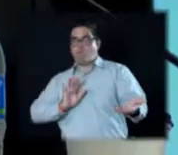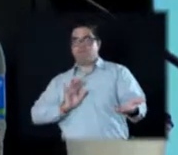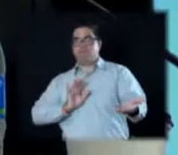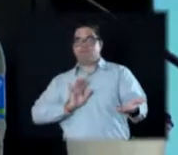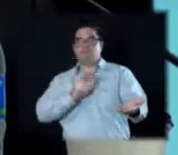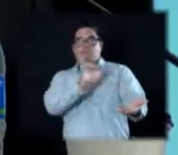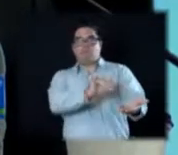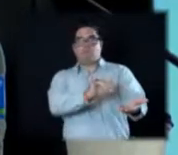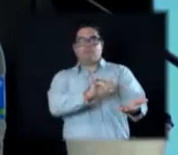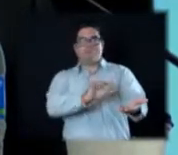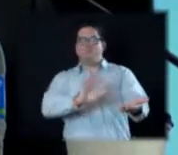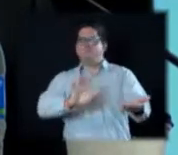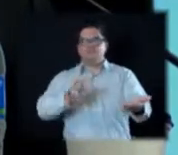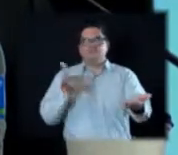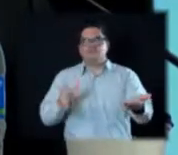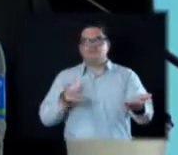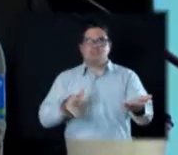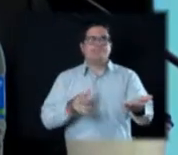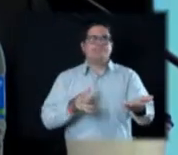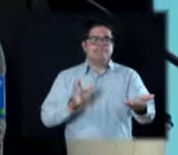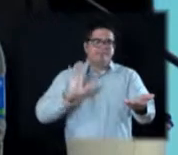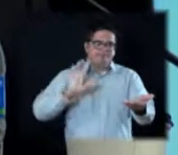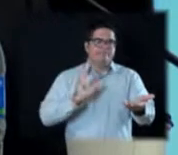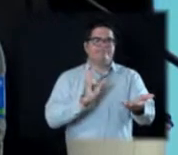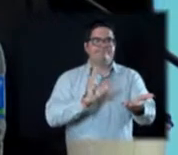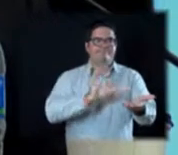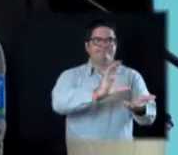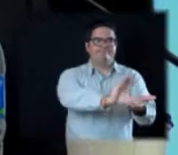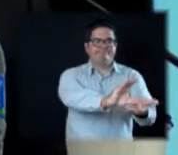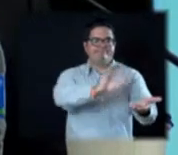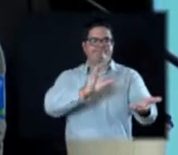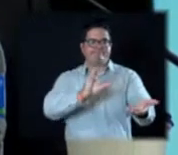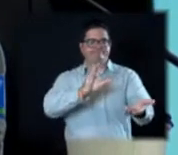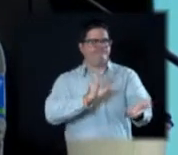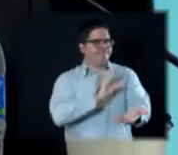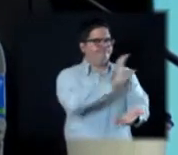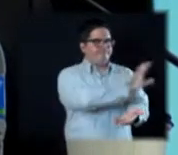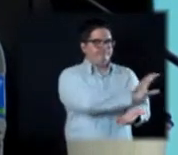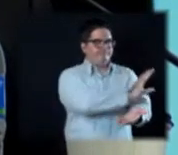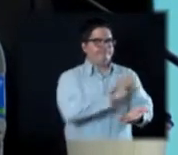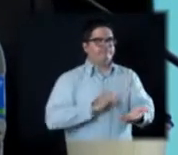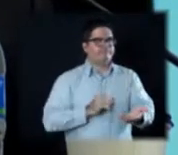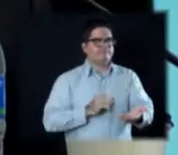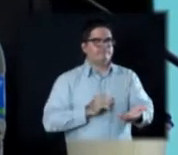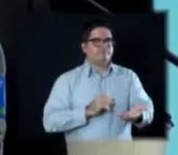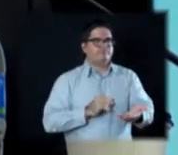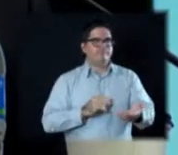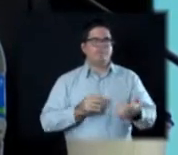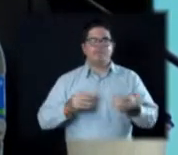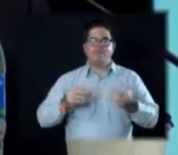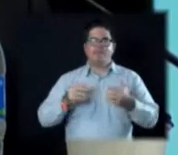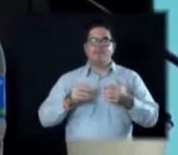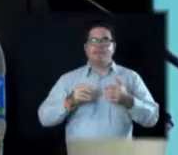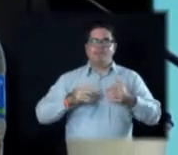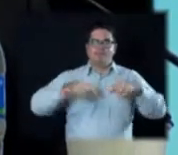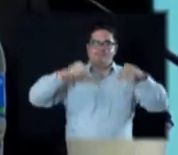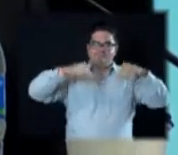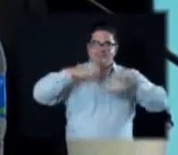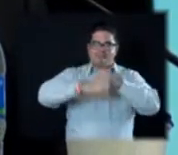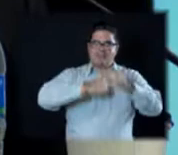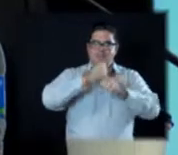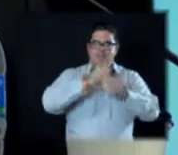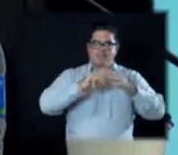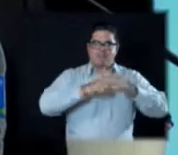antes. Y cuando vamos a los bancos, cuando pedimos información, al principio del año había legislación que se